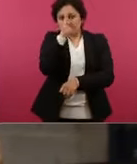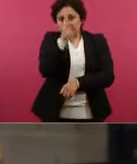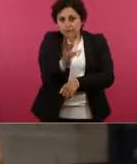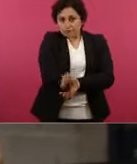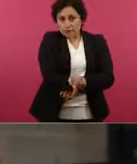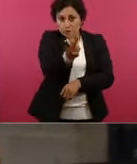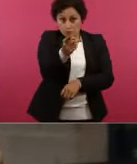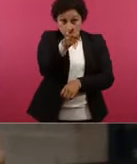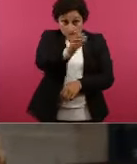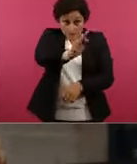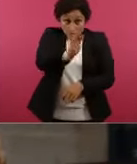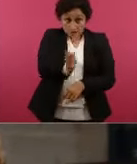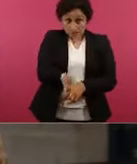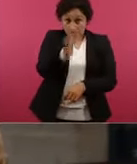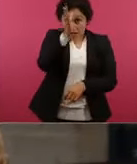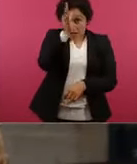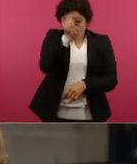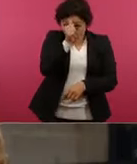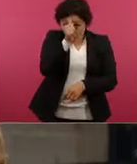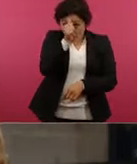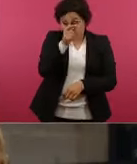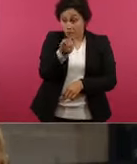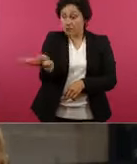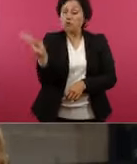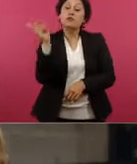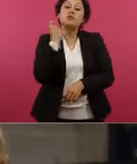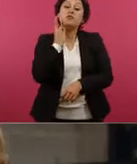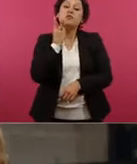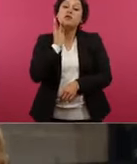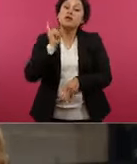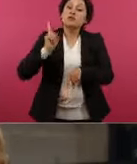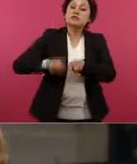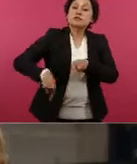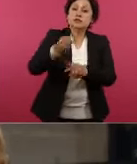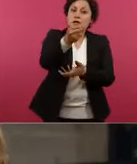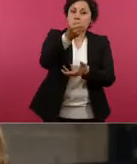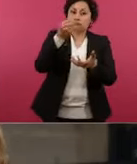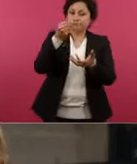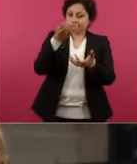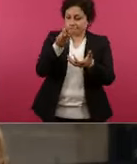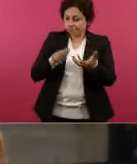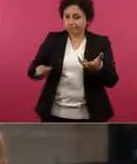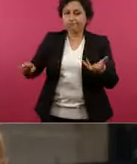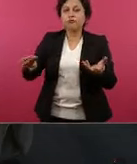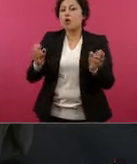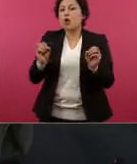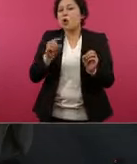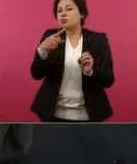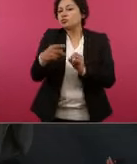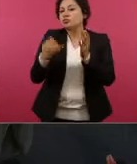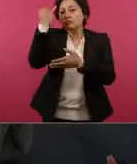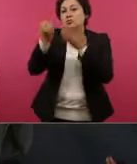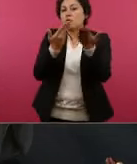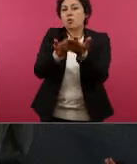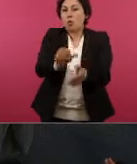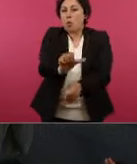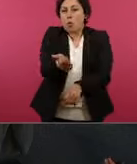apoya este recorte para el año que viene o propone otra cosa. Pues yo